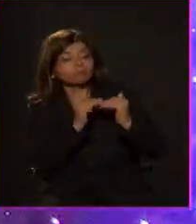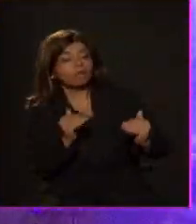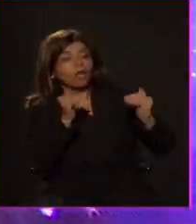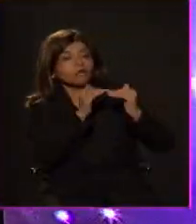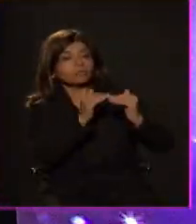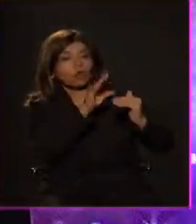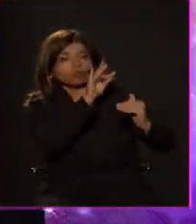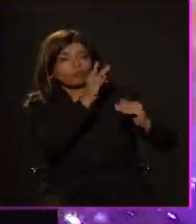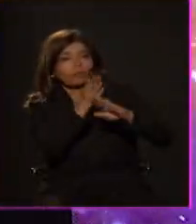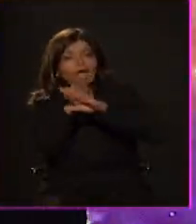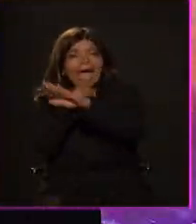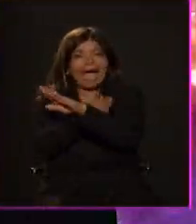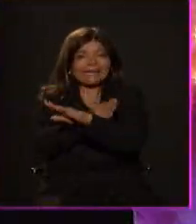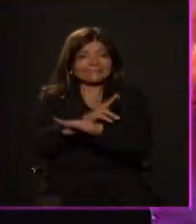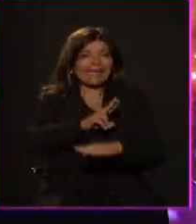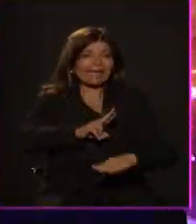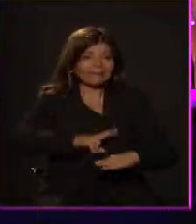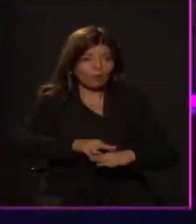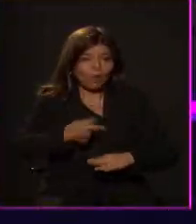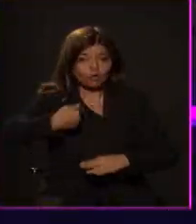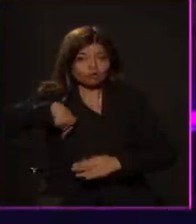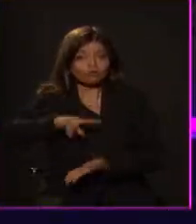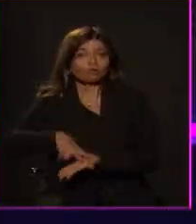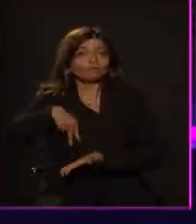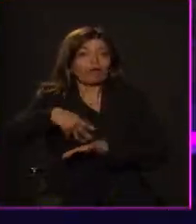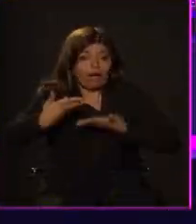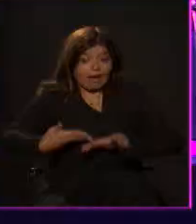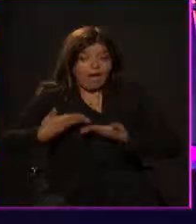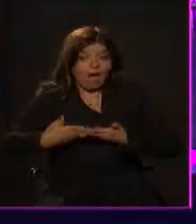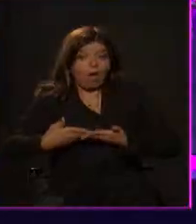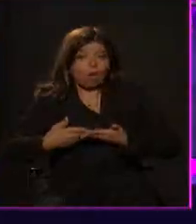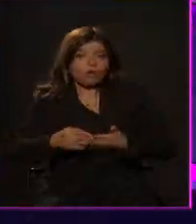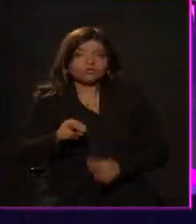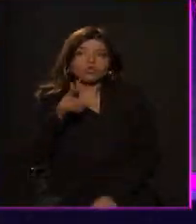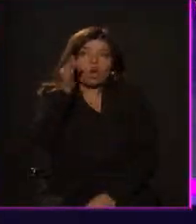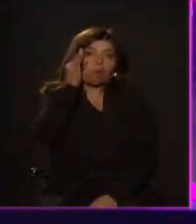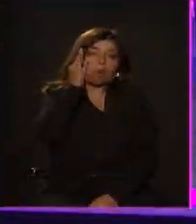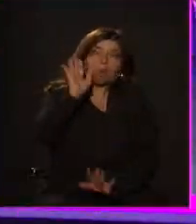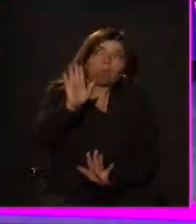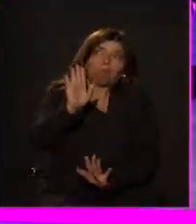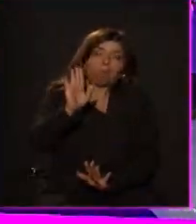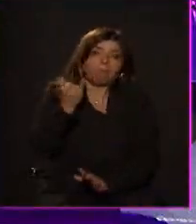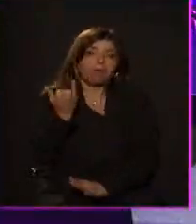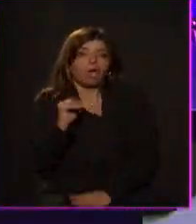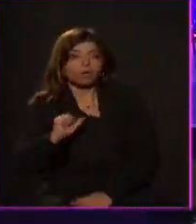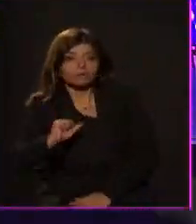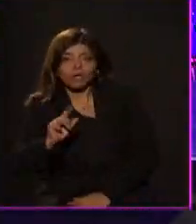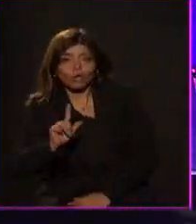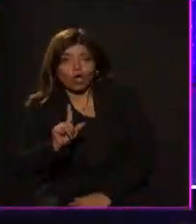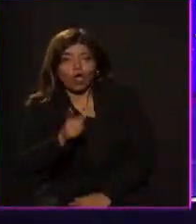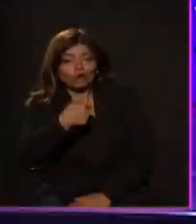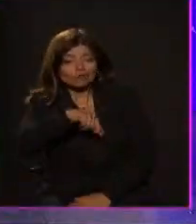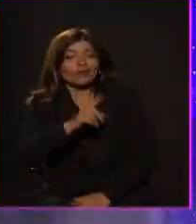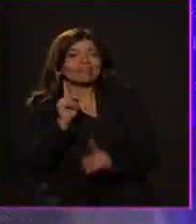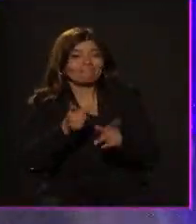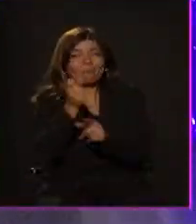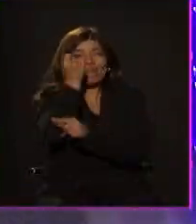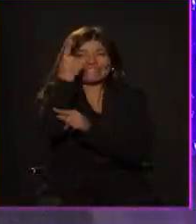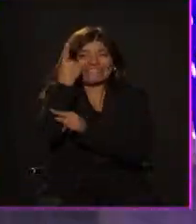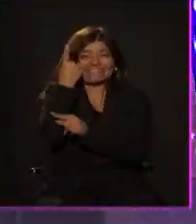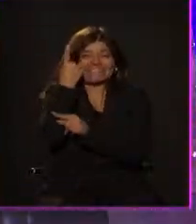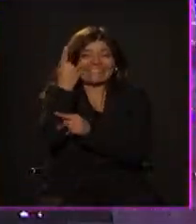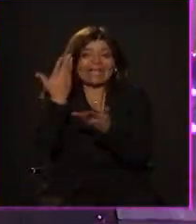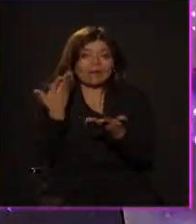mostré al comienzo. Tenemos que estar en una posición donde no somos simplemente usuarios de la inteligencia artificial, tenemos que entender lo que está pasando para poder